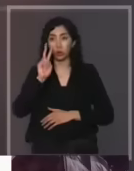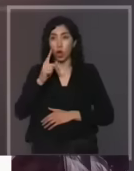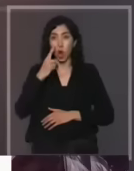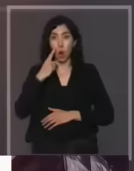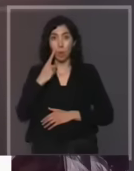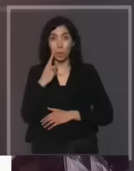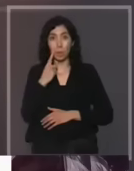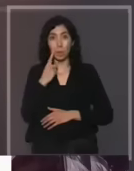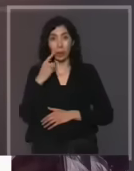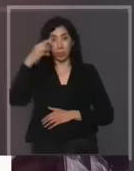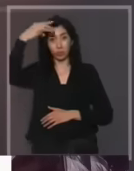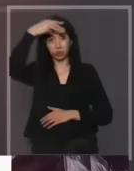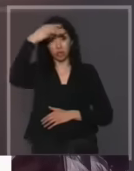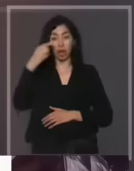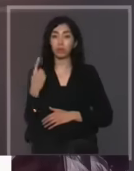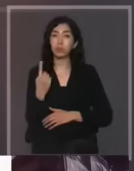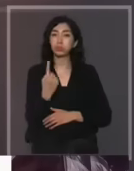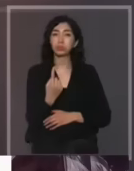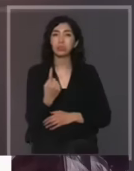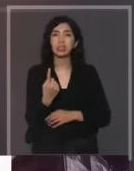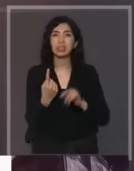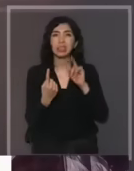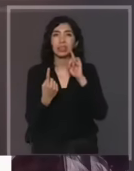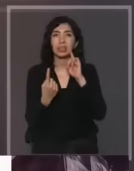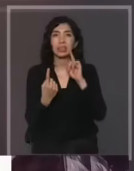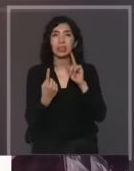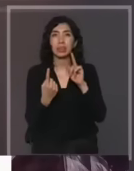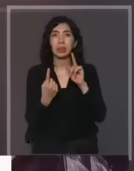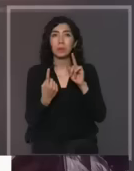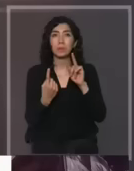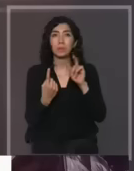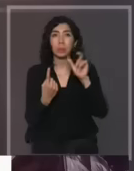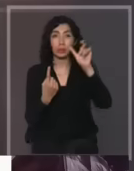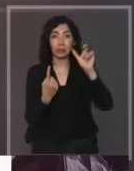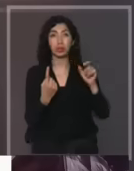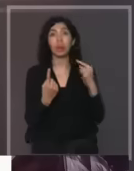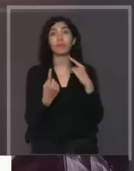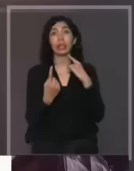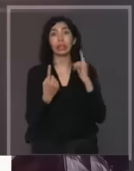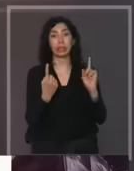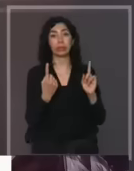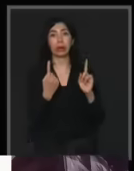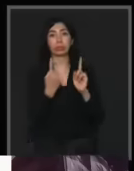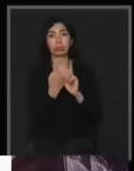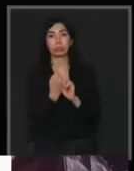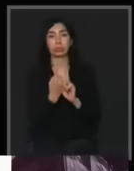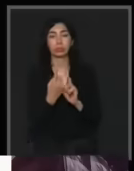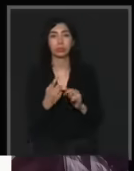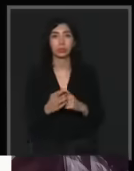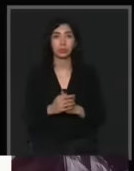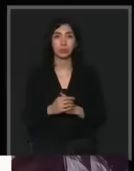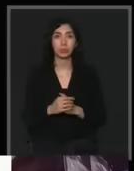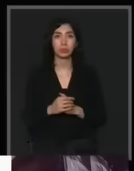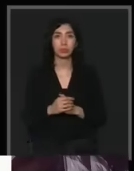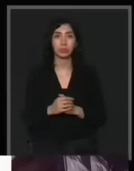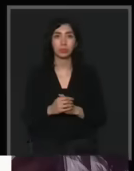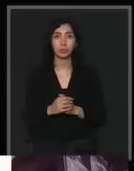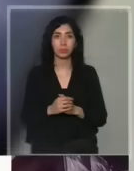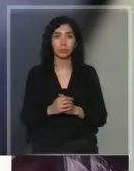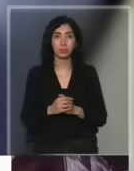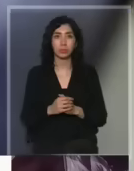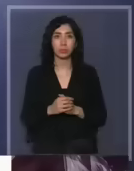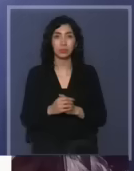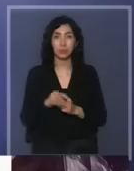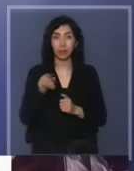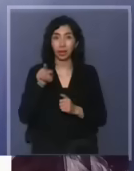del Interior, Manuel Monsalve, con quien llegara a la justicia para denunciarlo por el delito de violación. Son los